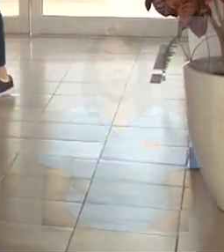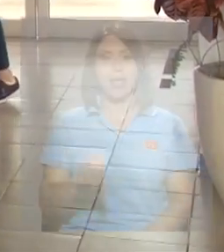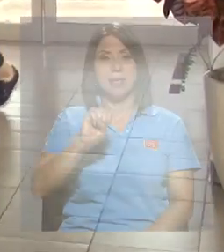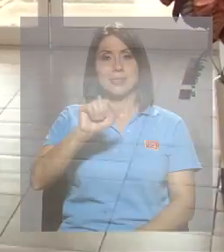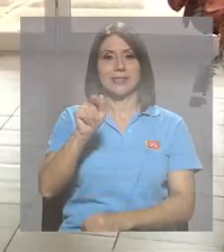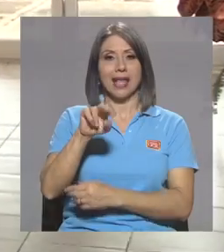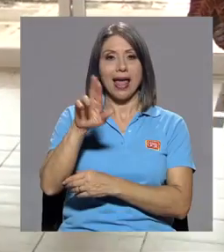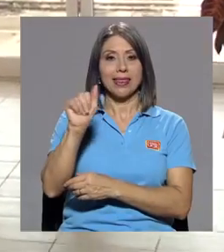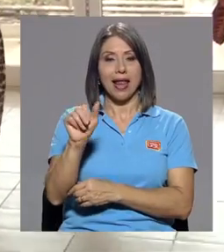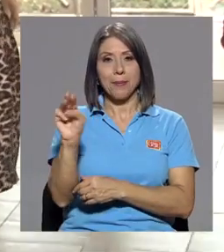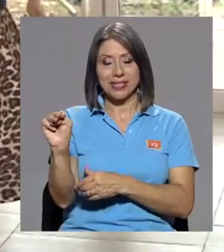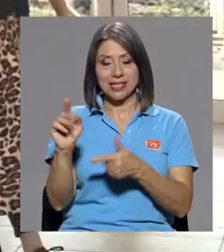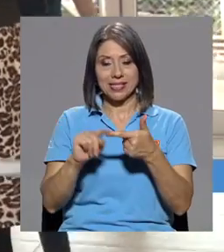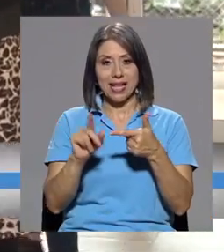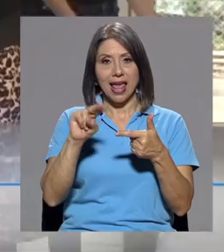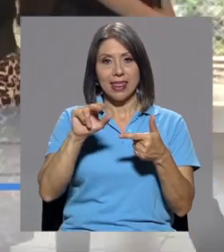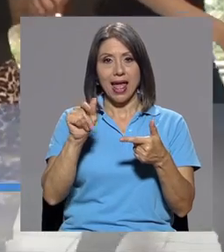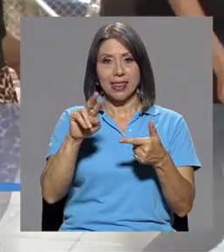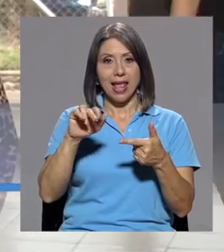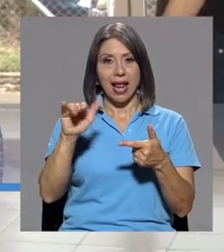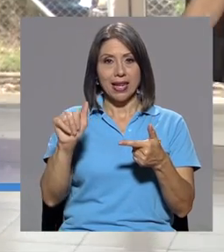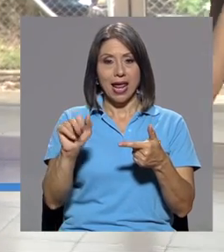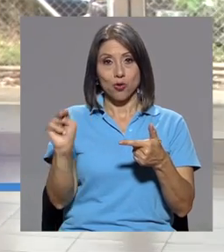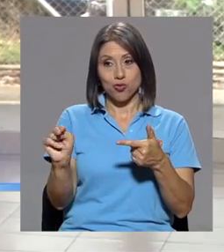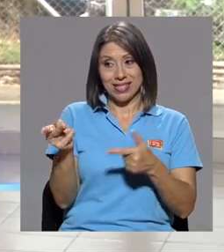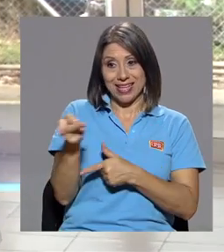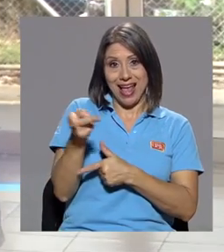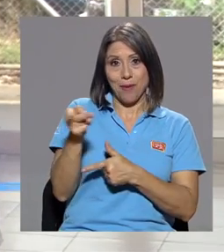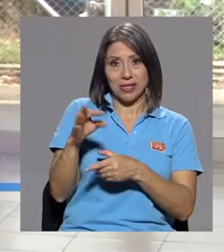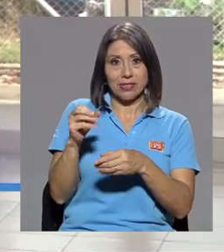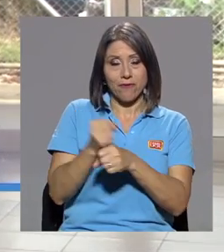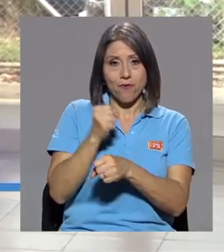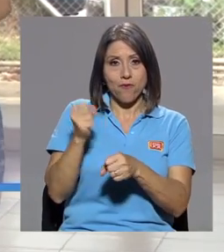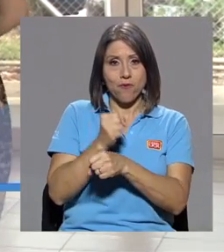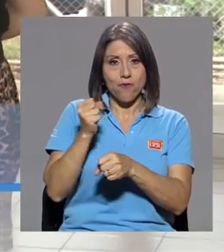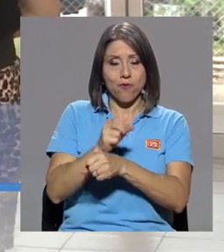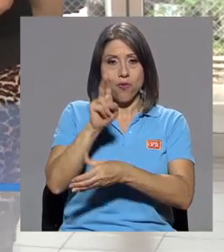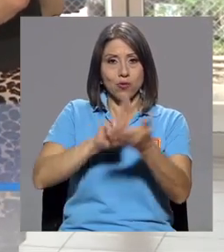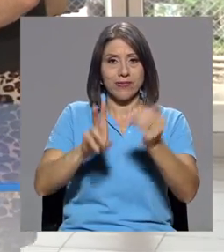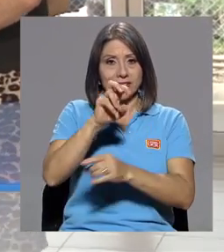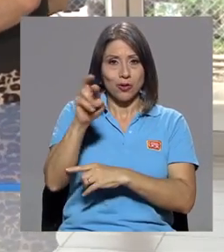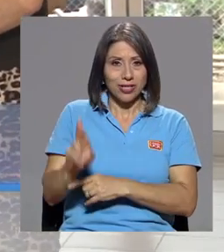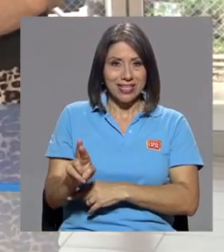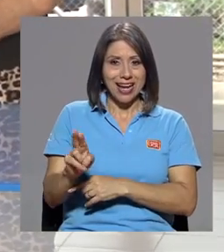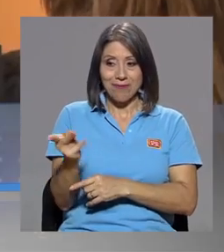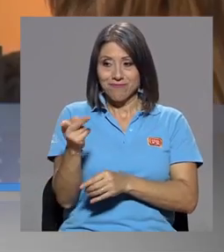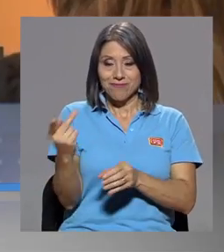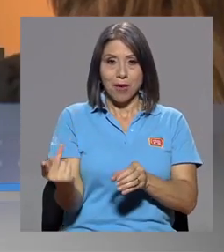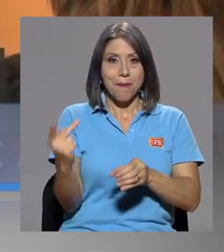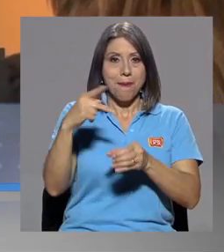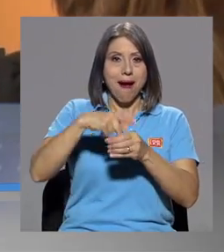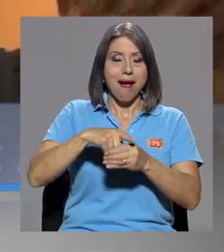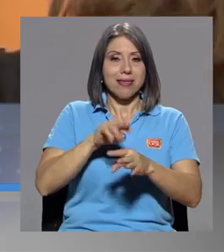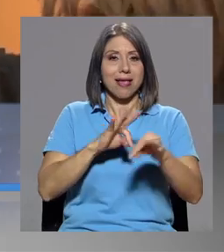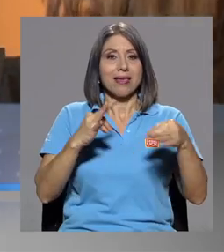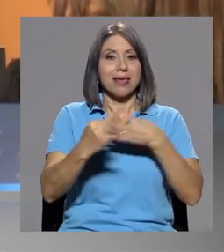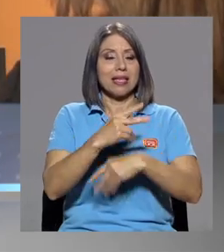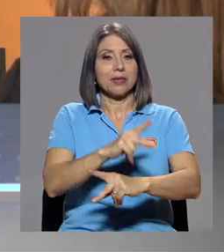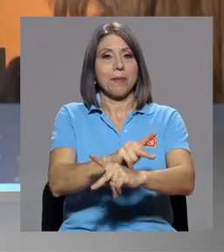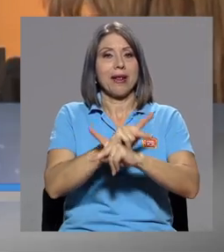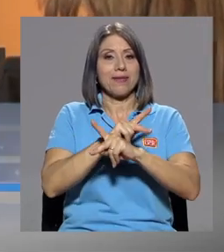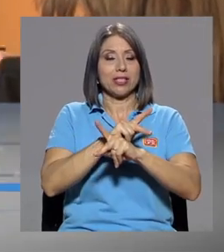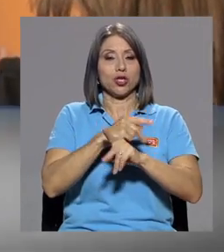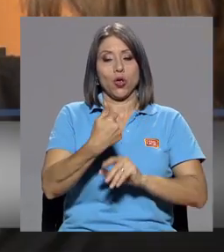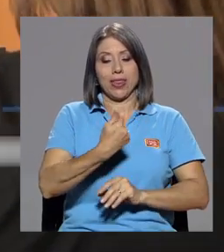Sandra Macís y Natalia Núñez son funcionarias de la Universidad de Costa Rica y participan de unos talleres de prevención del